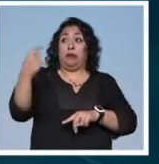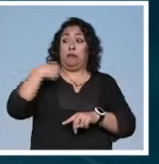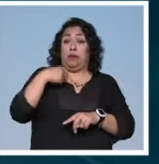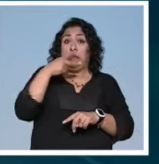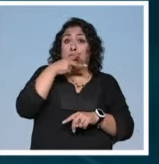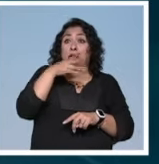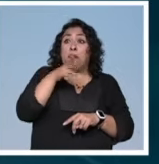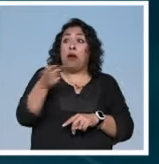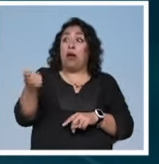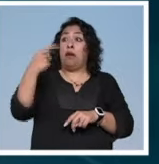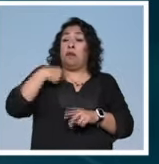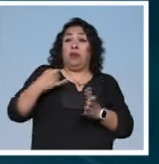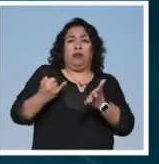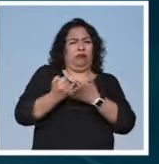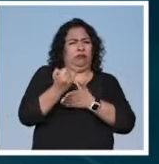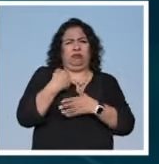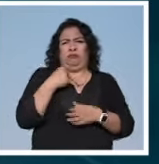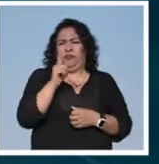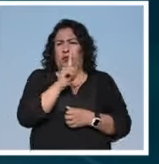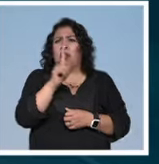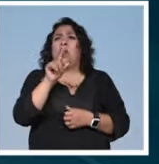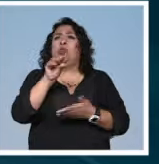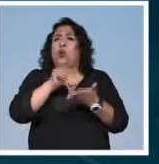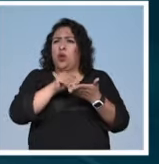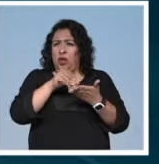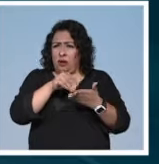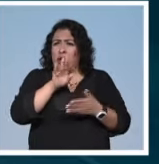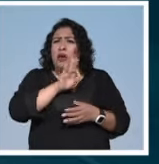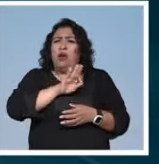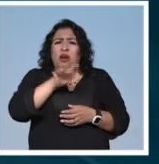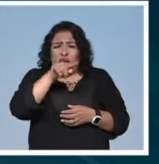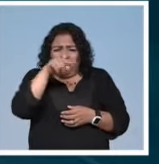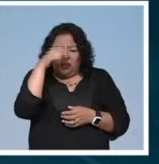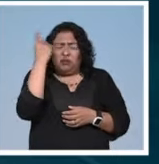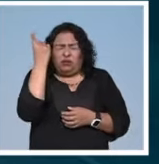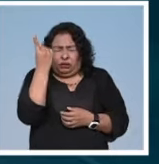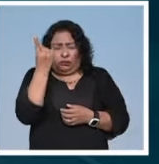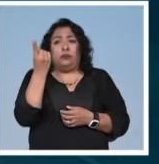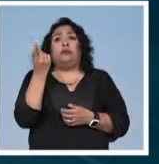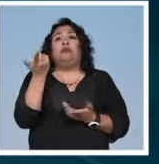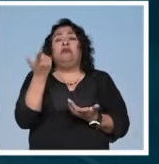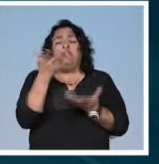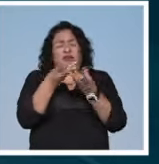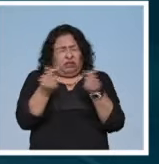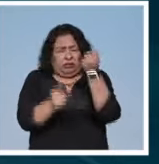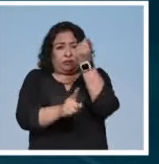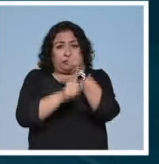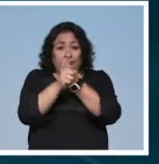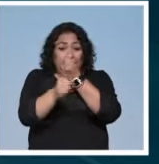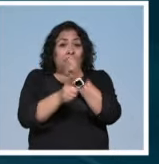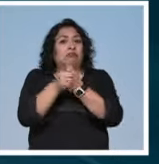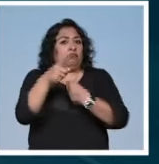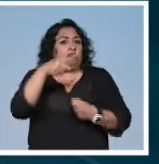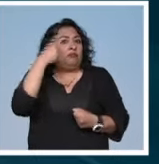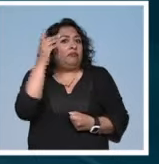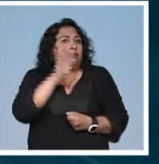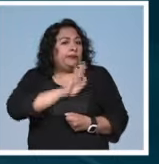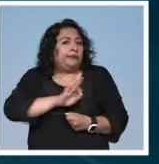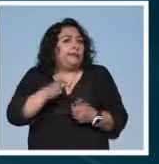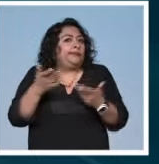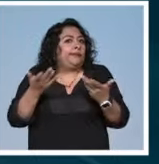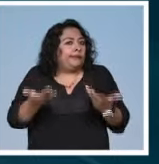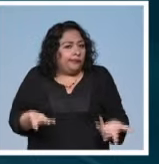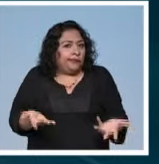decidan por nosotros. Si todavía uno puede fácilmente solucionar sus problemas,